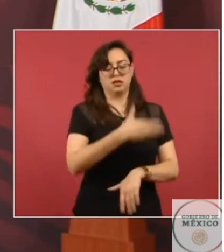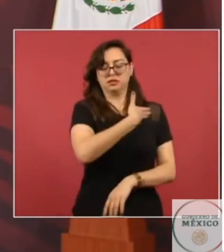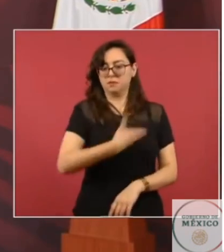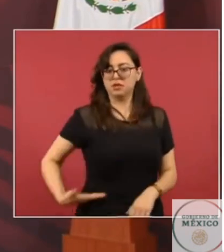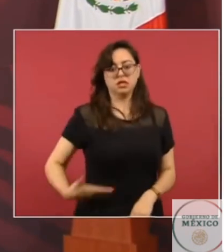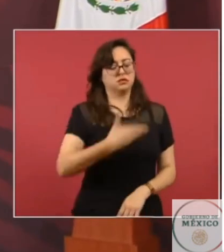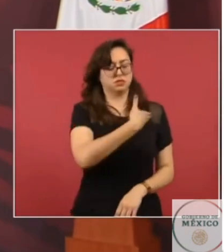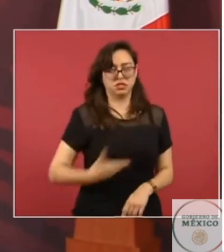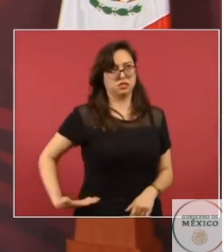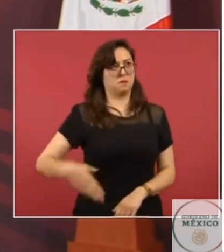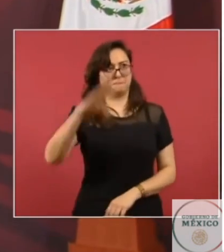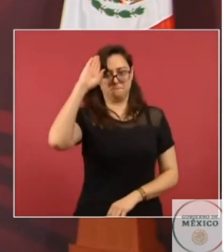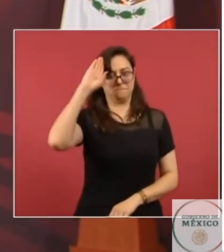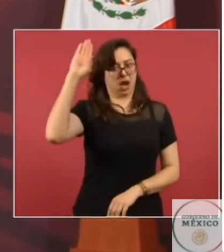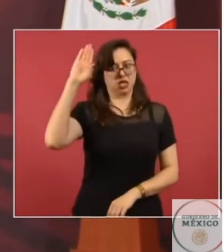presidente.